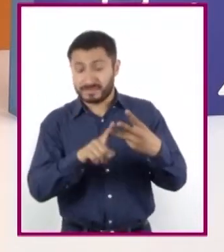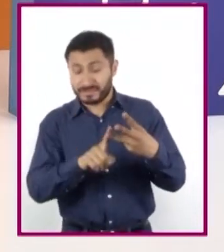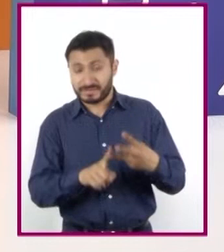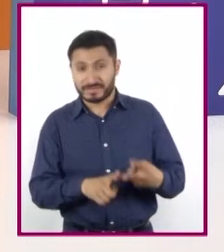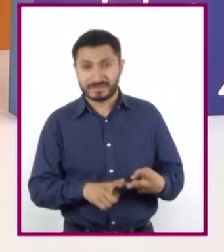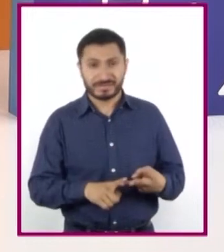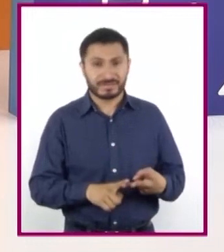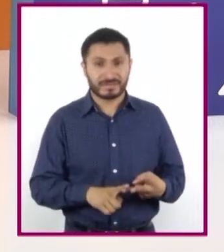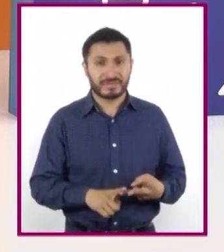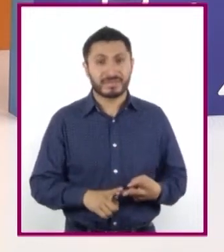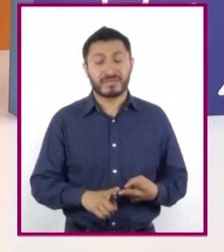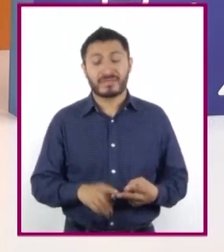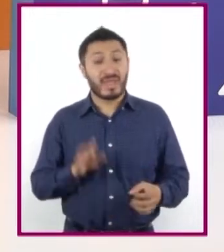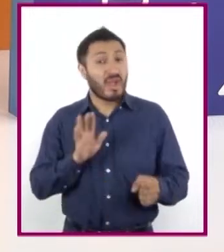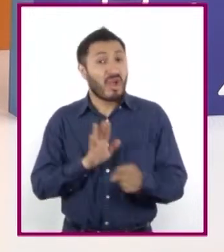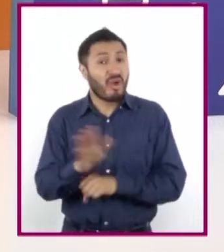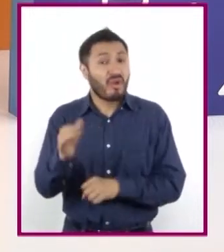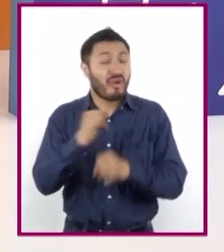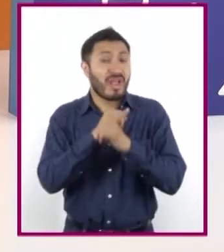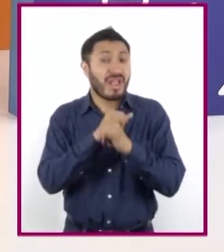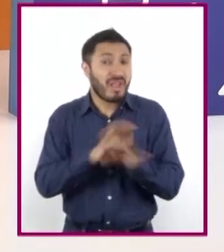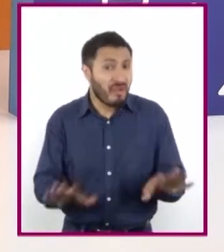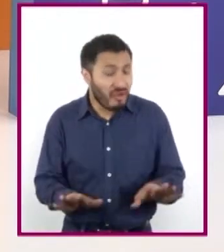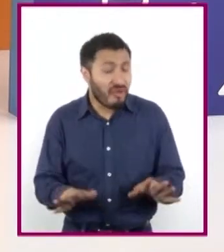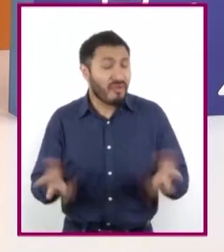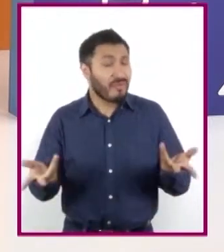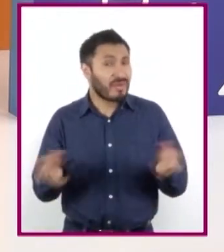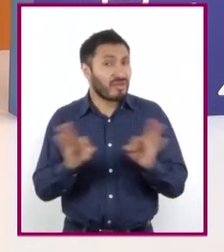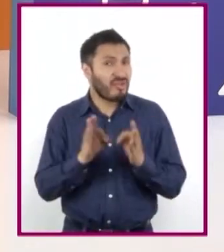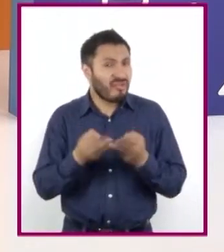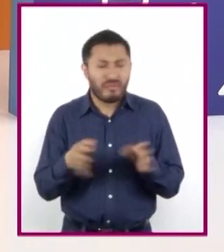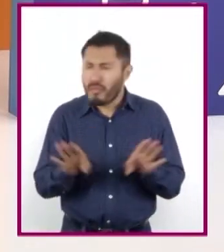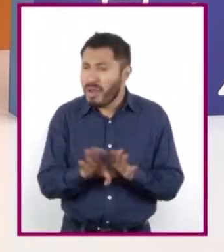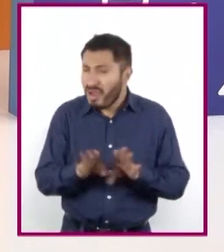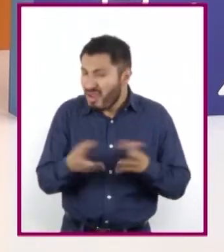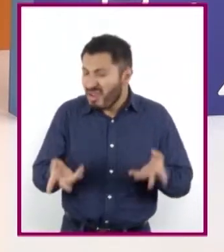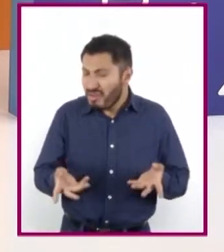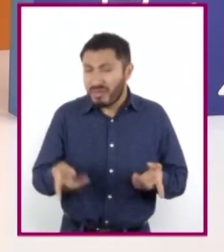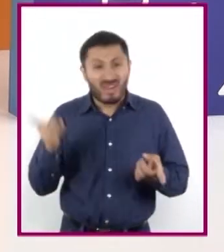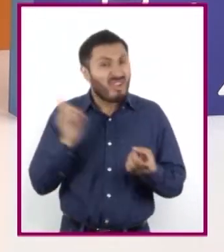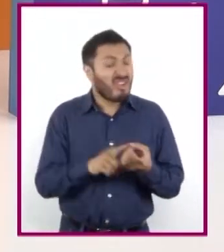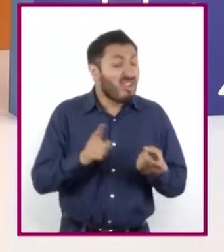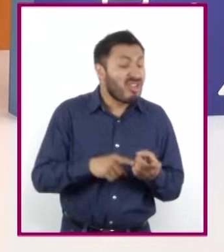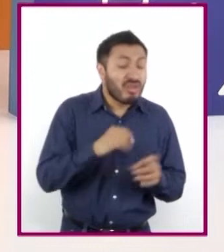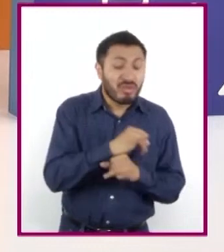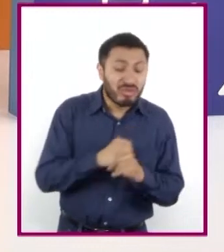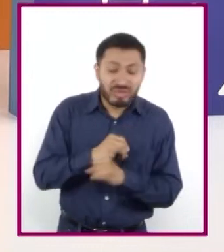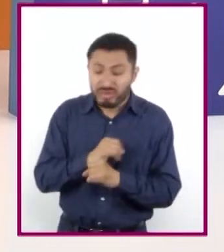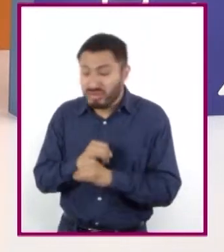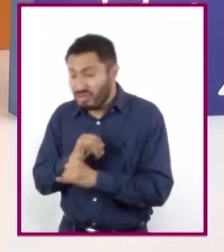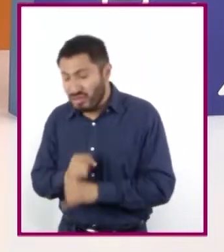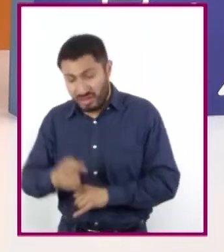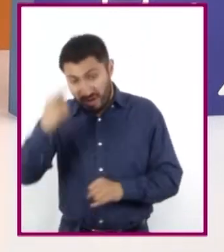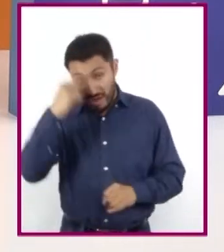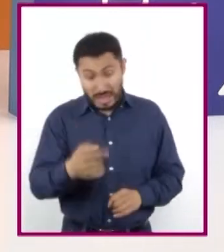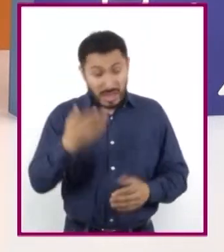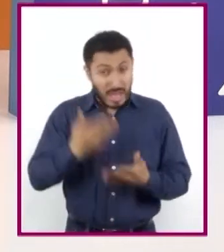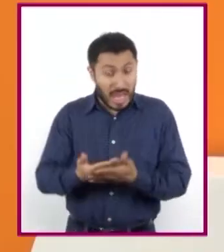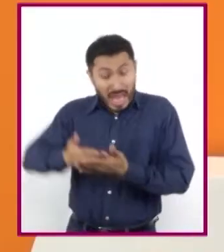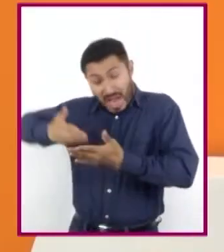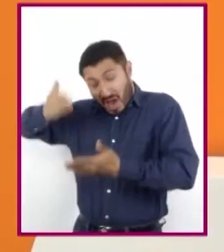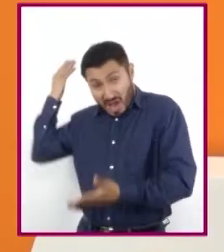de las fuentes de información. Y se preguntarán, ¿de dónde se obtiene la información para estudiar el